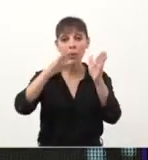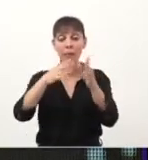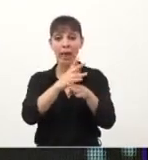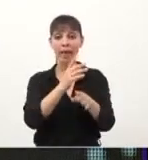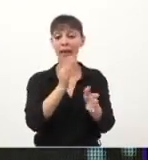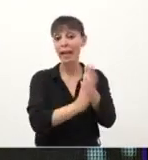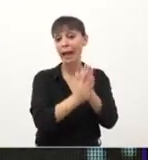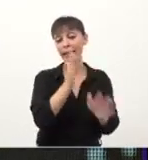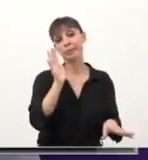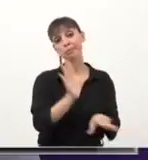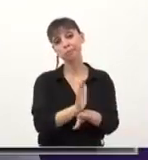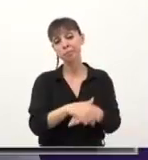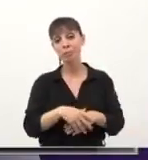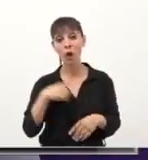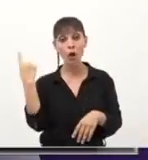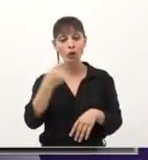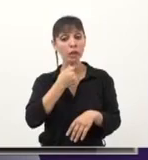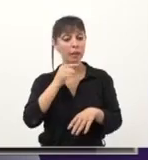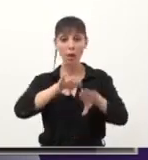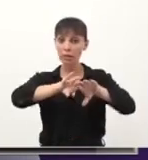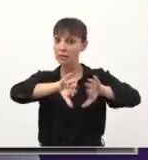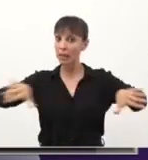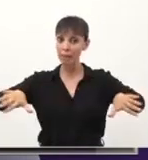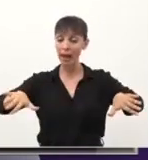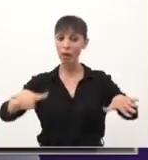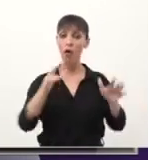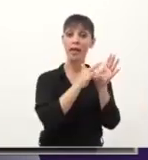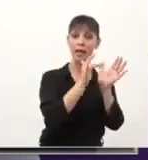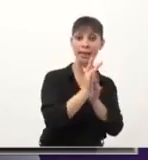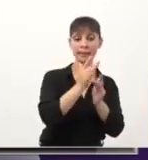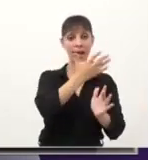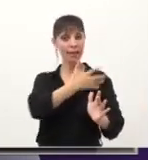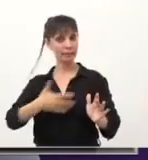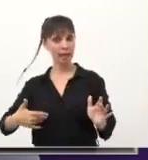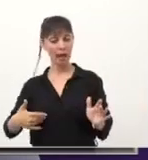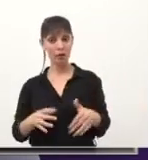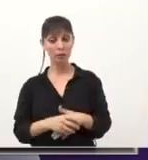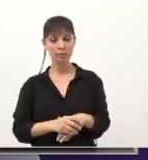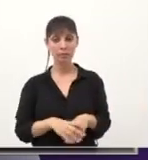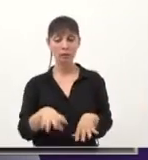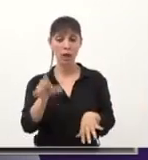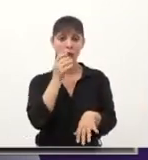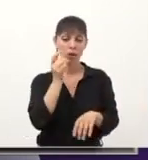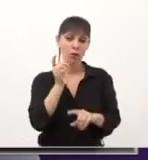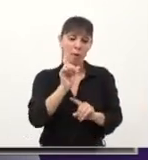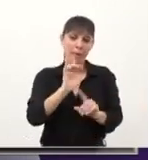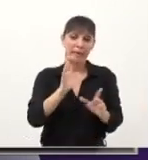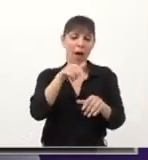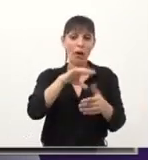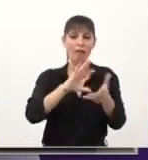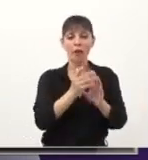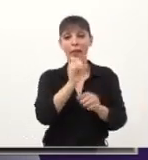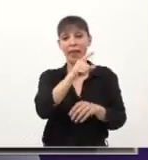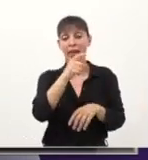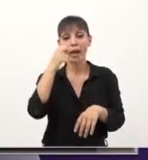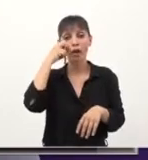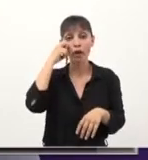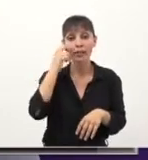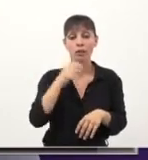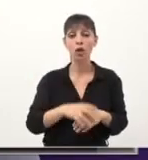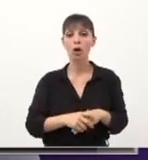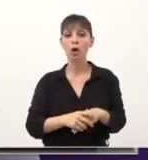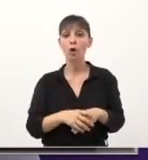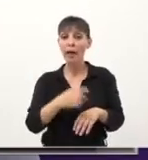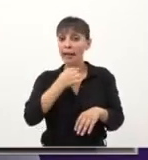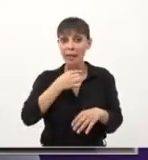gratis. Nosotros queremos separar a la Iglesia del Estado. No nos parece adecuado que la Reta se haga exorcizar en el Congreso, en decisión de él, pero queremos